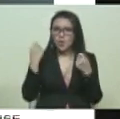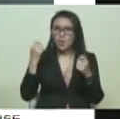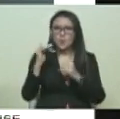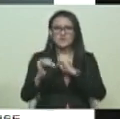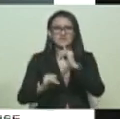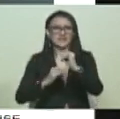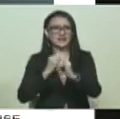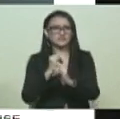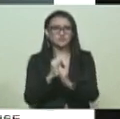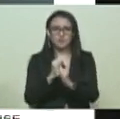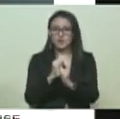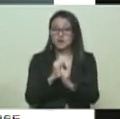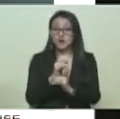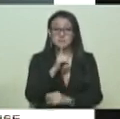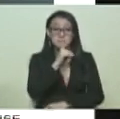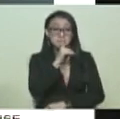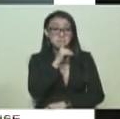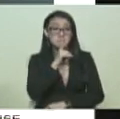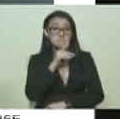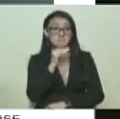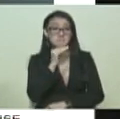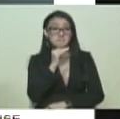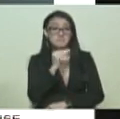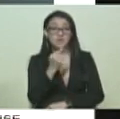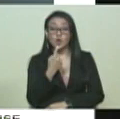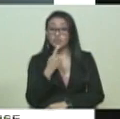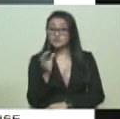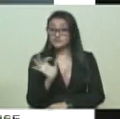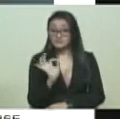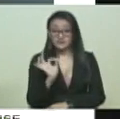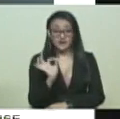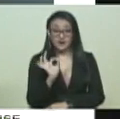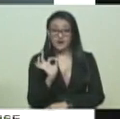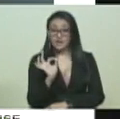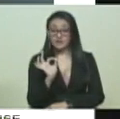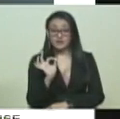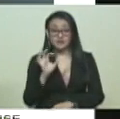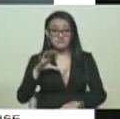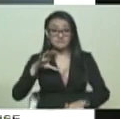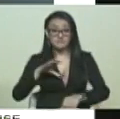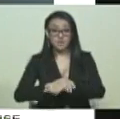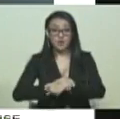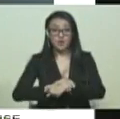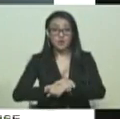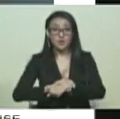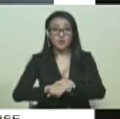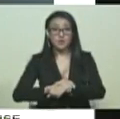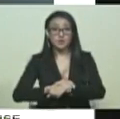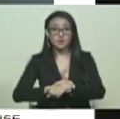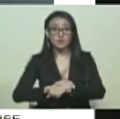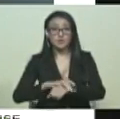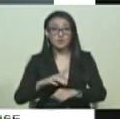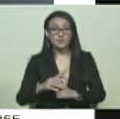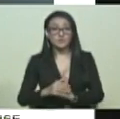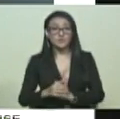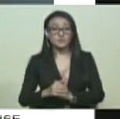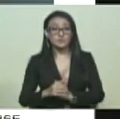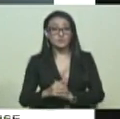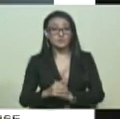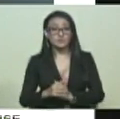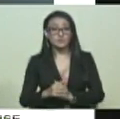internacionales silenciaron en su momento la captura de Pérez Venta, el descuartizador.